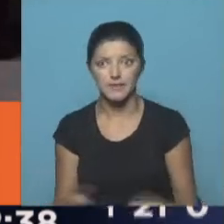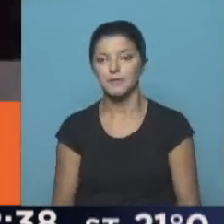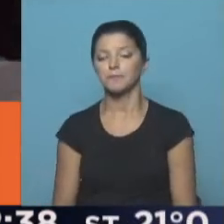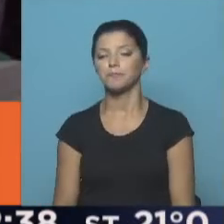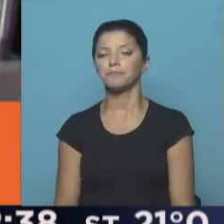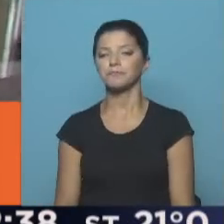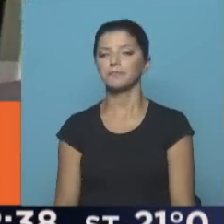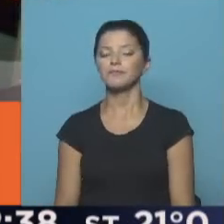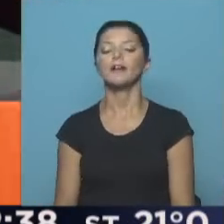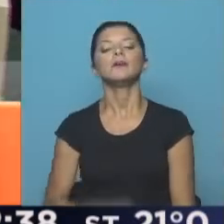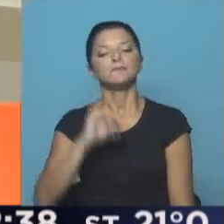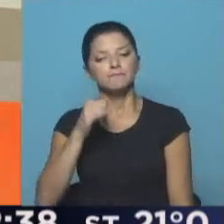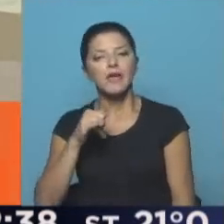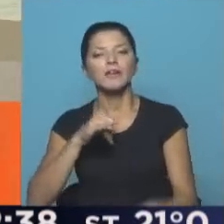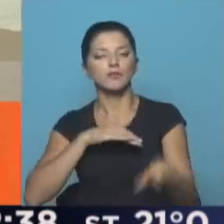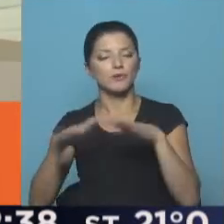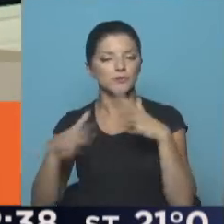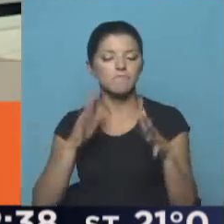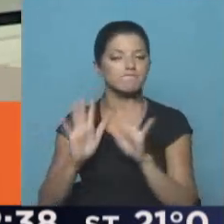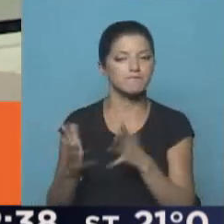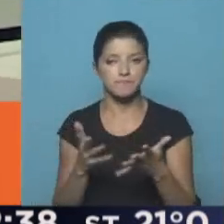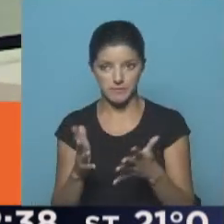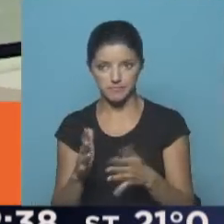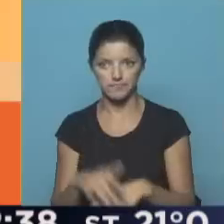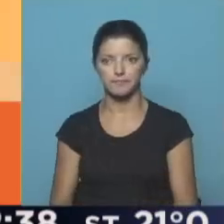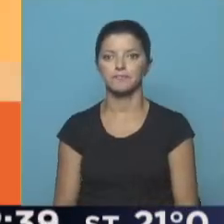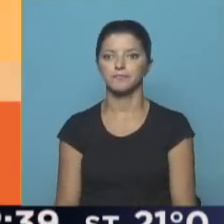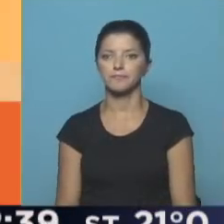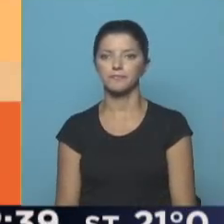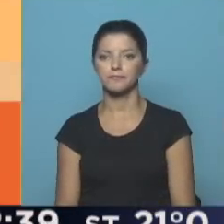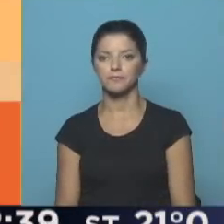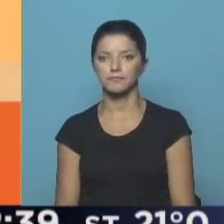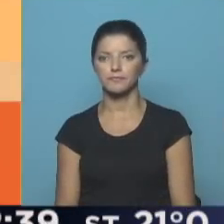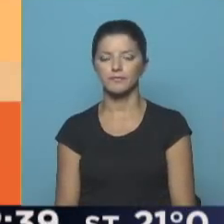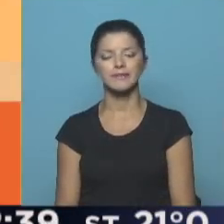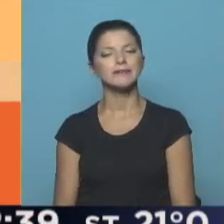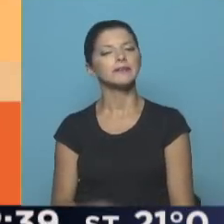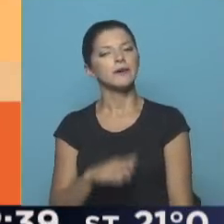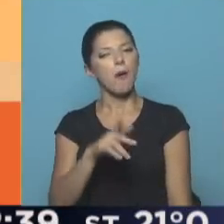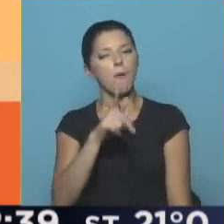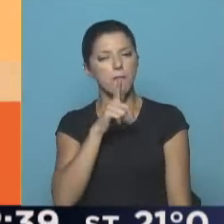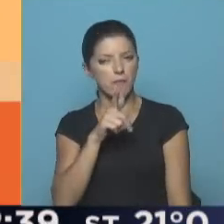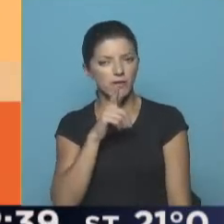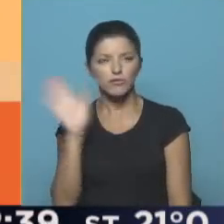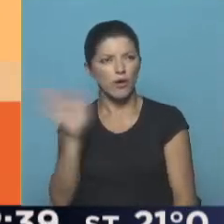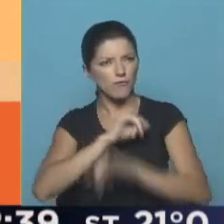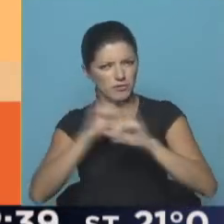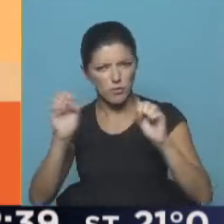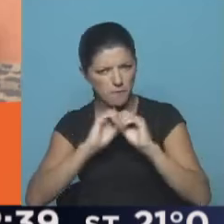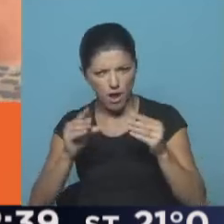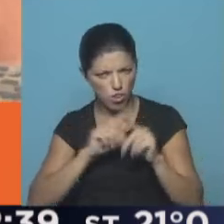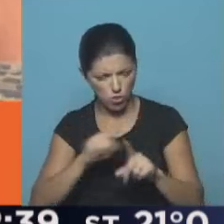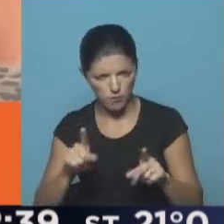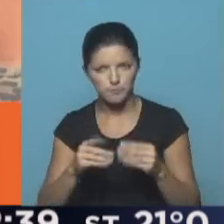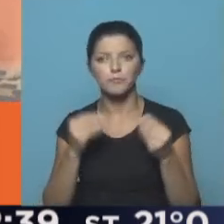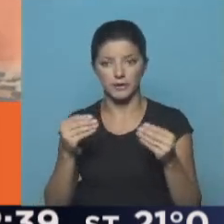como una situación permanente de disuasión ahí en la península. De todas maneras, me parece que no son todas malas noticias, porque en primer lugar ahora